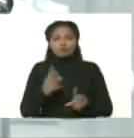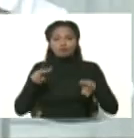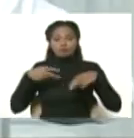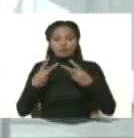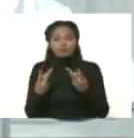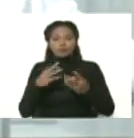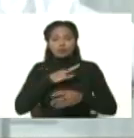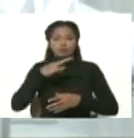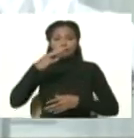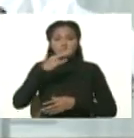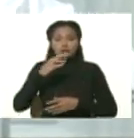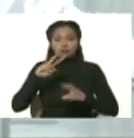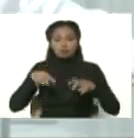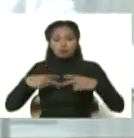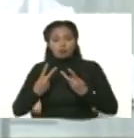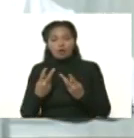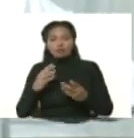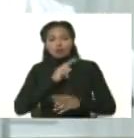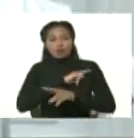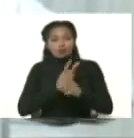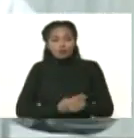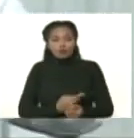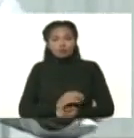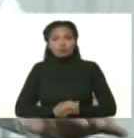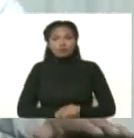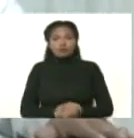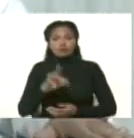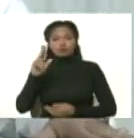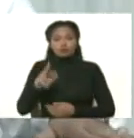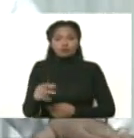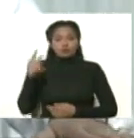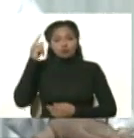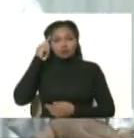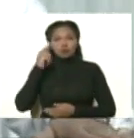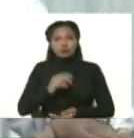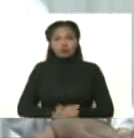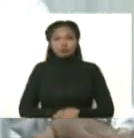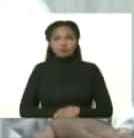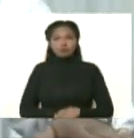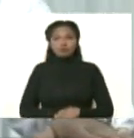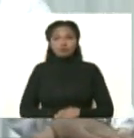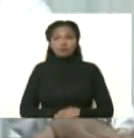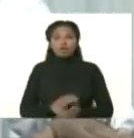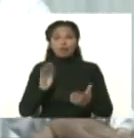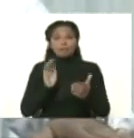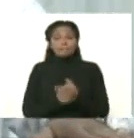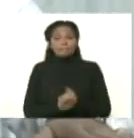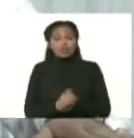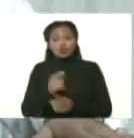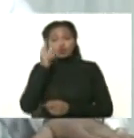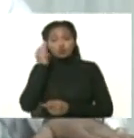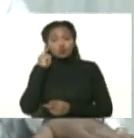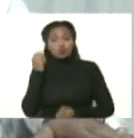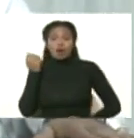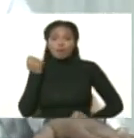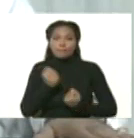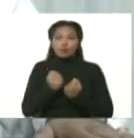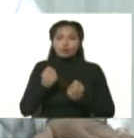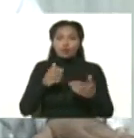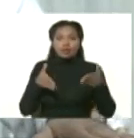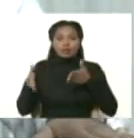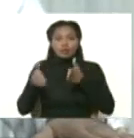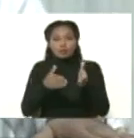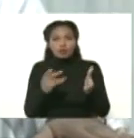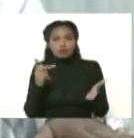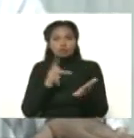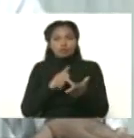renovando el espíritu, renovando la fuerza, todos los días. Compañeros que han aportado en este camino, aquí